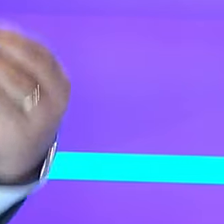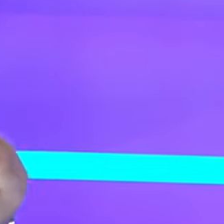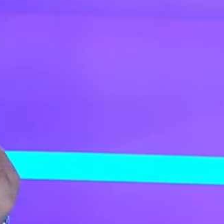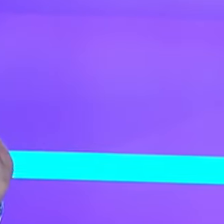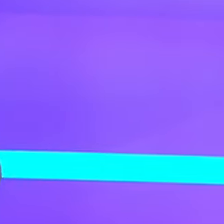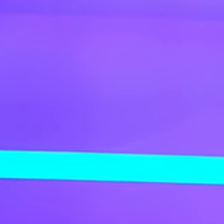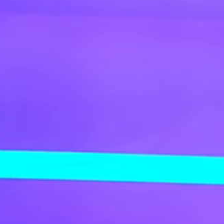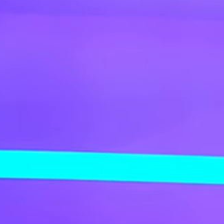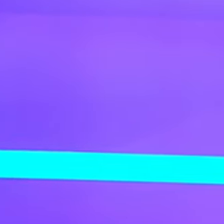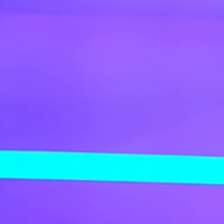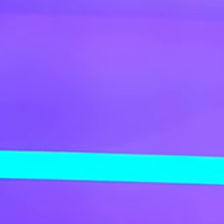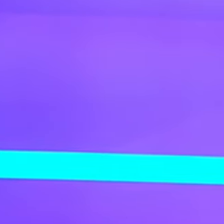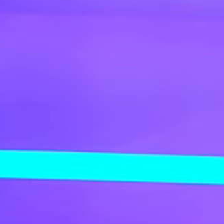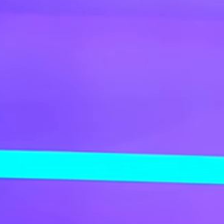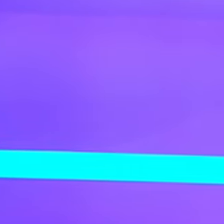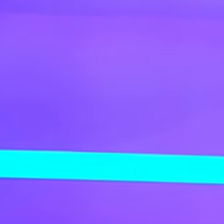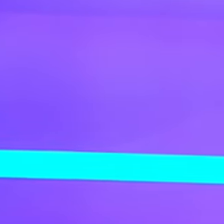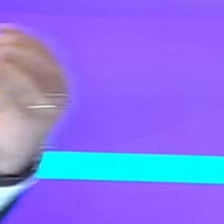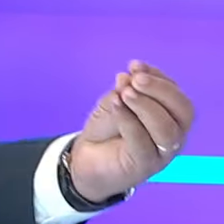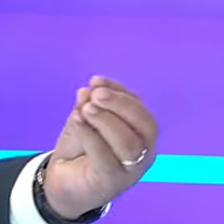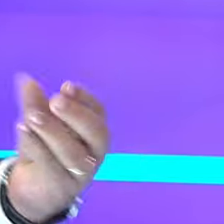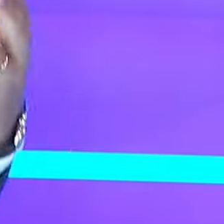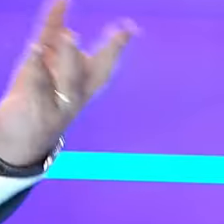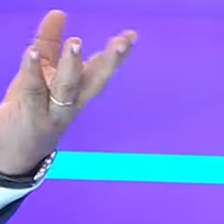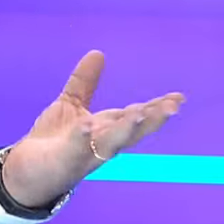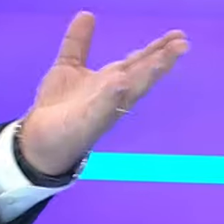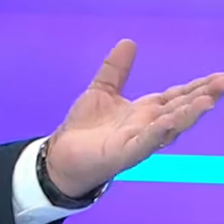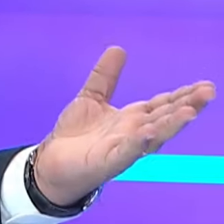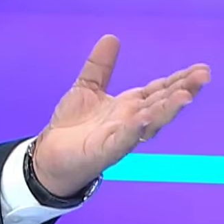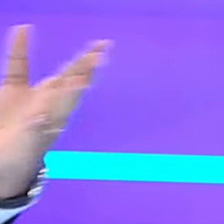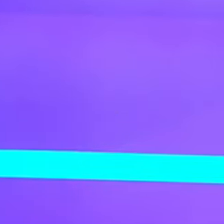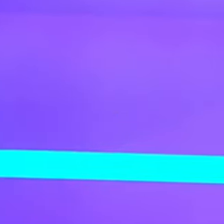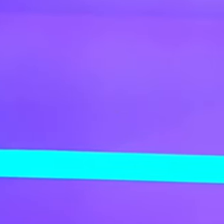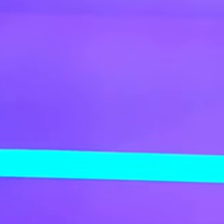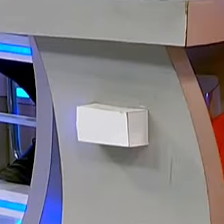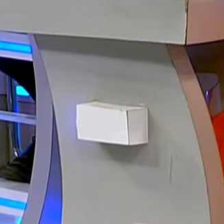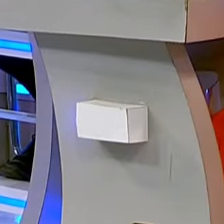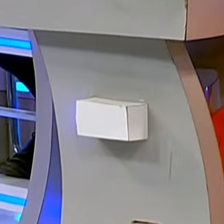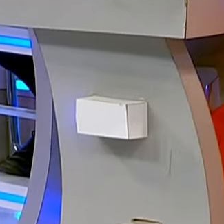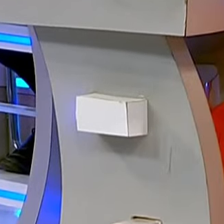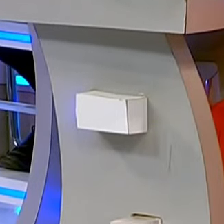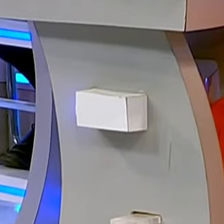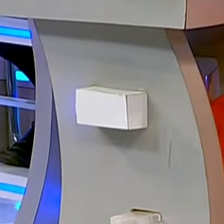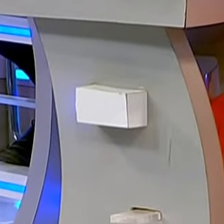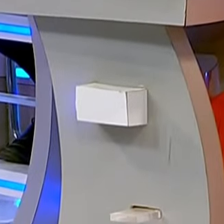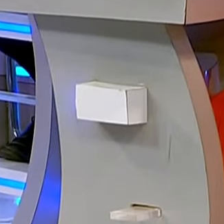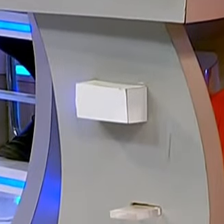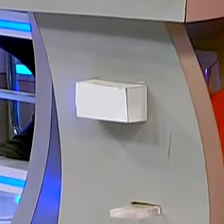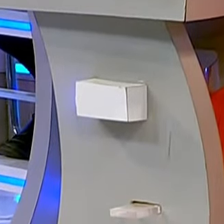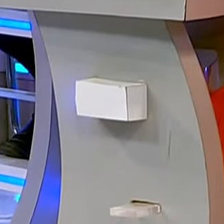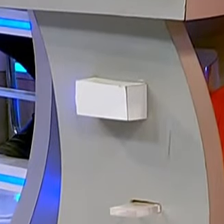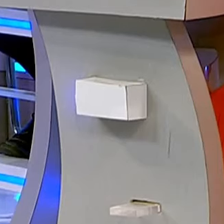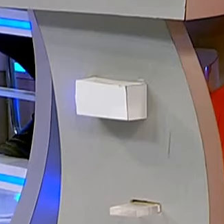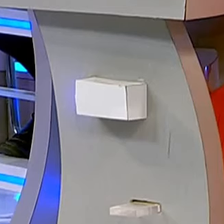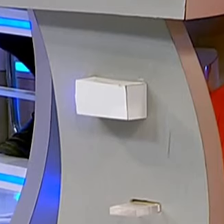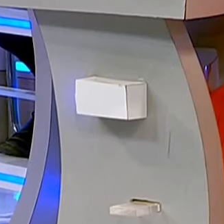estamos comparando peras con manzanas. No, Fabricio, porque todos los países, te estoy diciendo, y en los demás países no hubo un choque estructural.